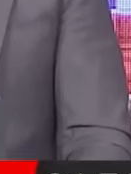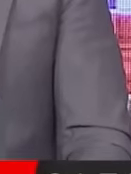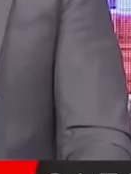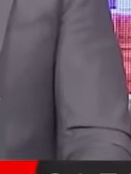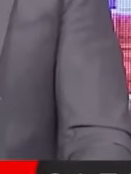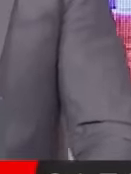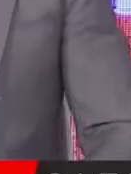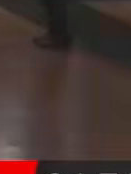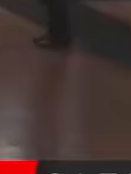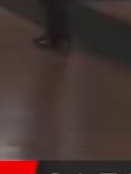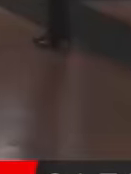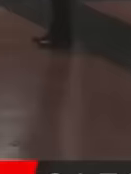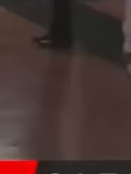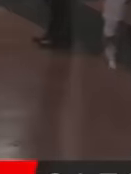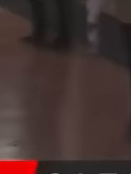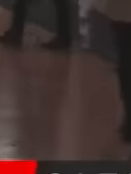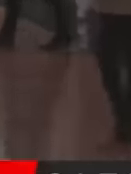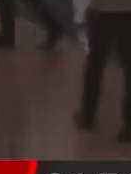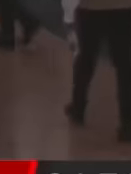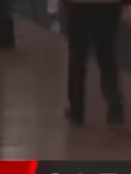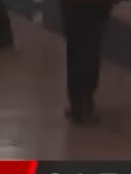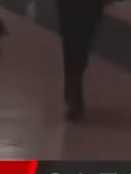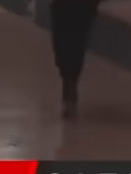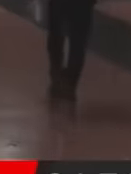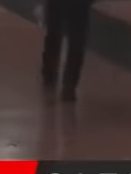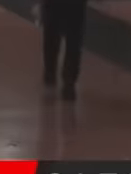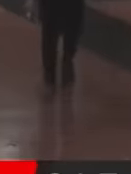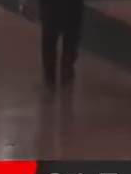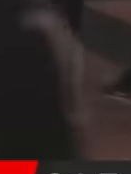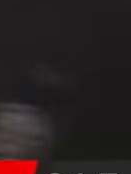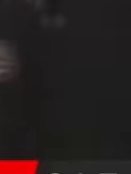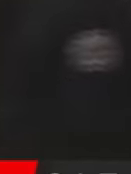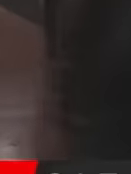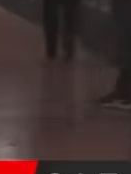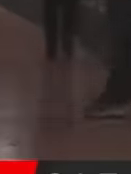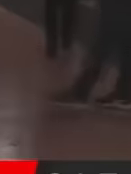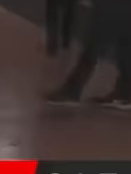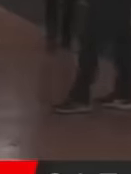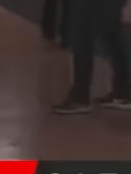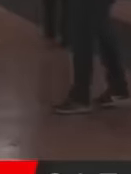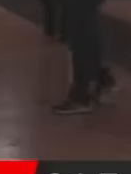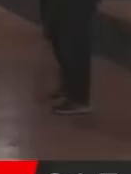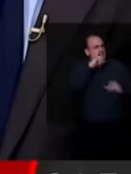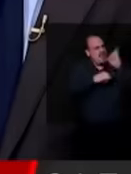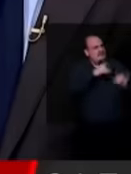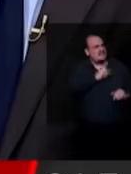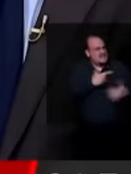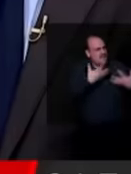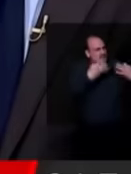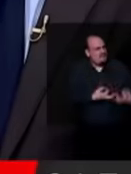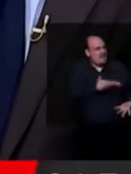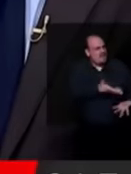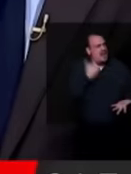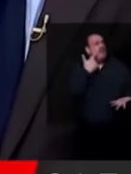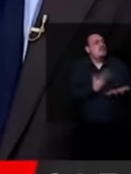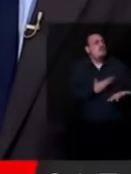lo que estaban planteando. Milei no tuvo estrategia de hacerle preguntas inquisidoras a Massa sobre la